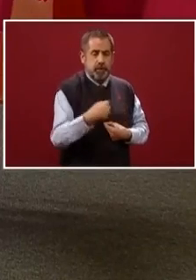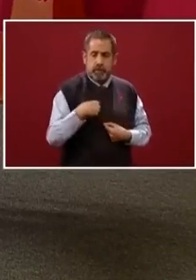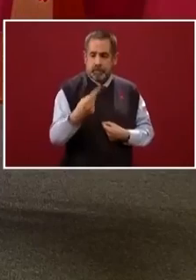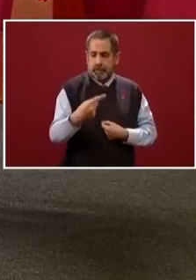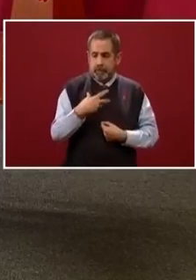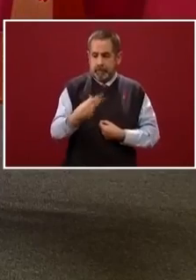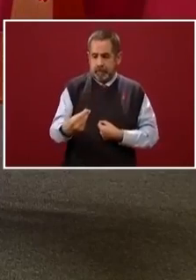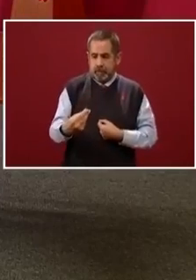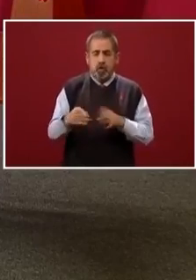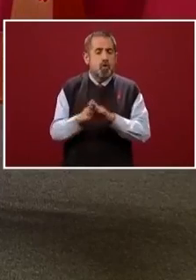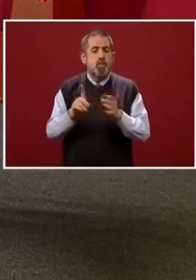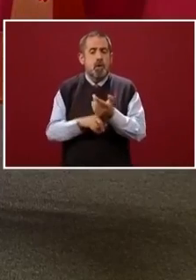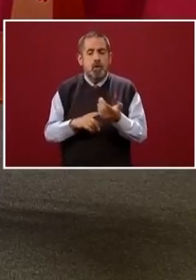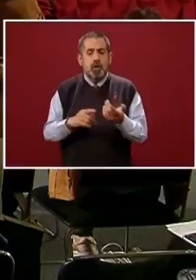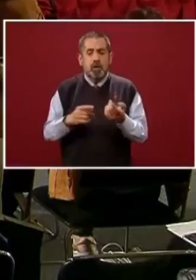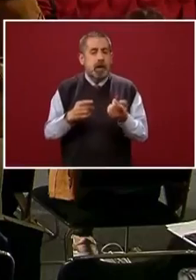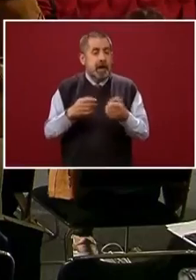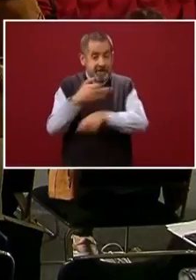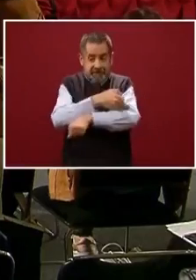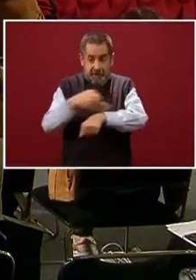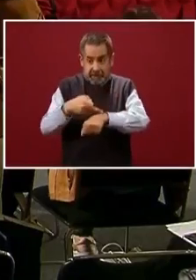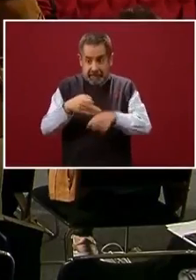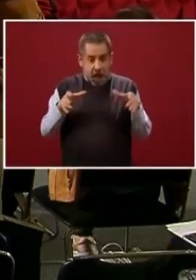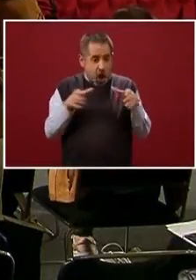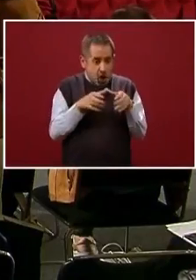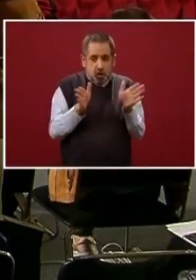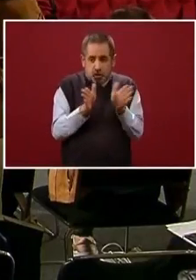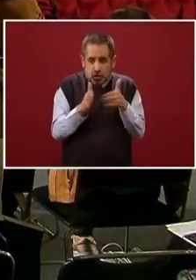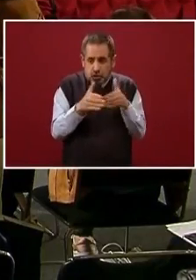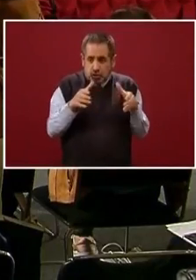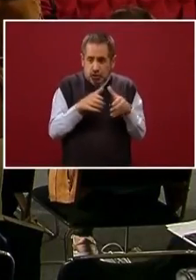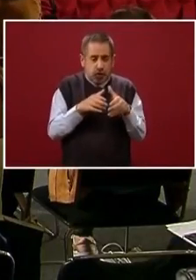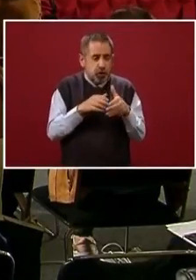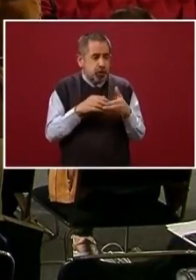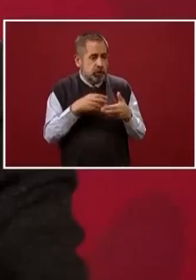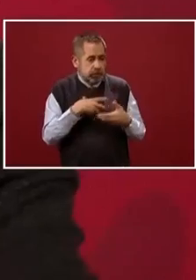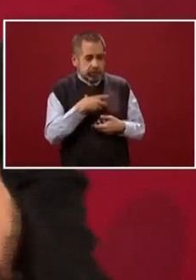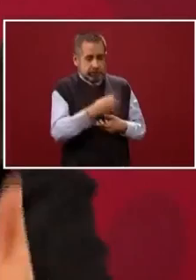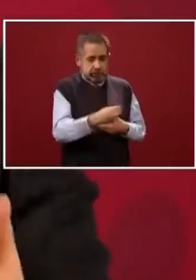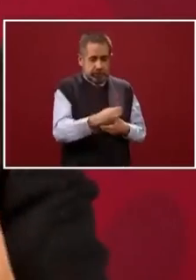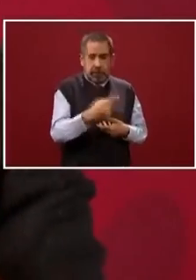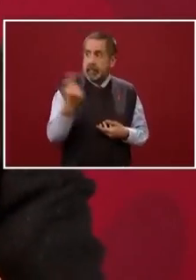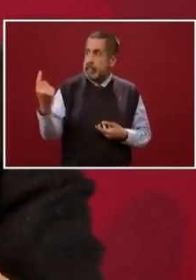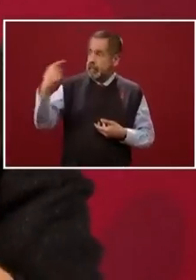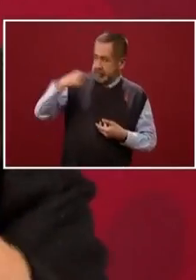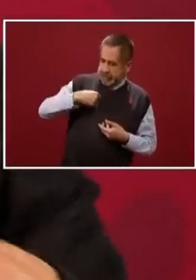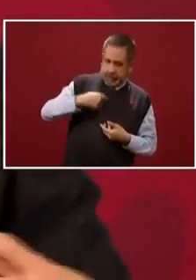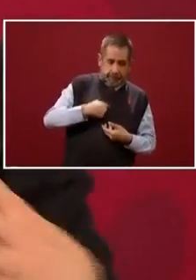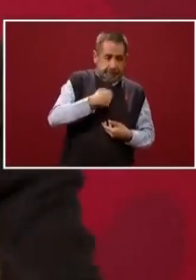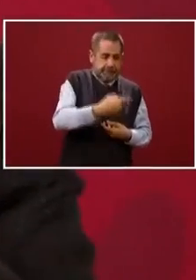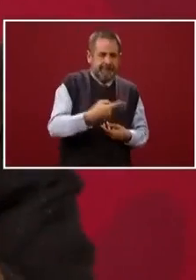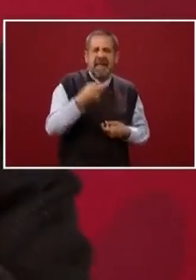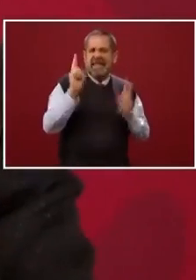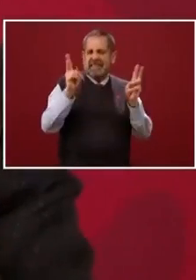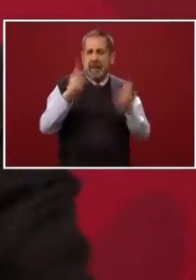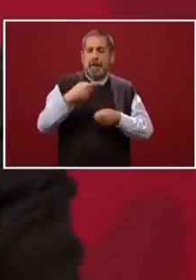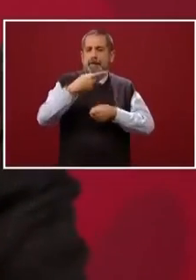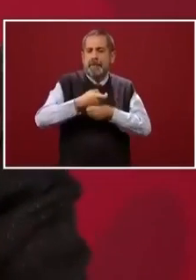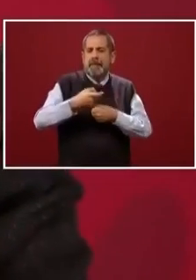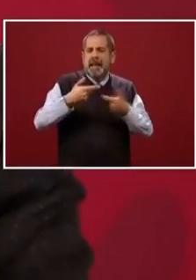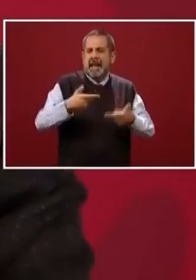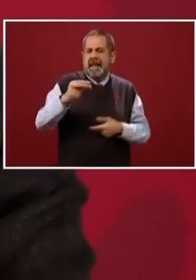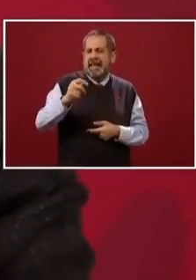ocurre en pequeños entornos familiares, donde hay transmisión del caso importado a la primera generación, todavía estamos hablando